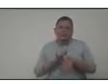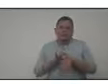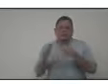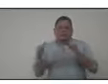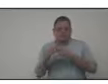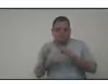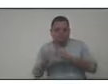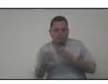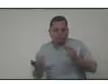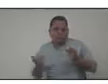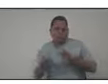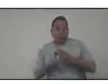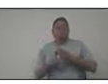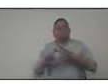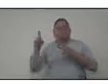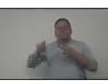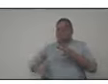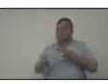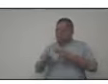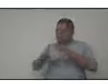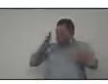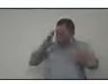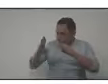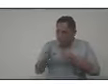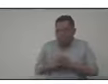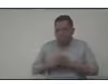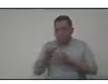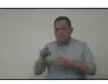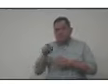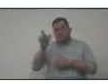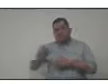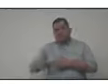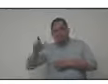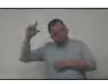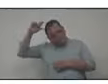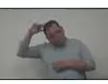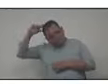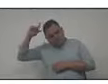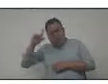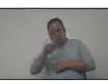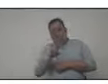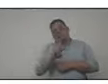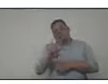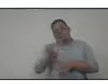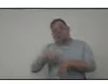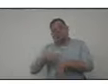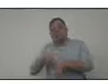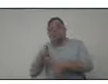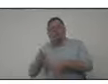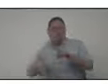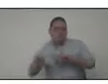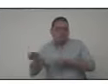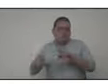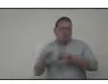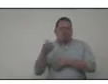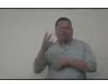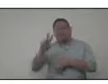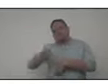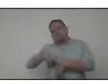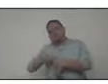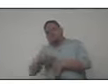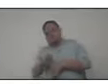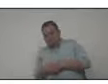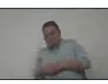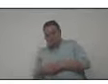casa, estamos dando atención de enfermería 24 horas en algunos pacientes, 12 horas en